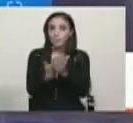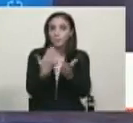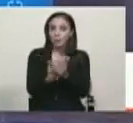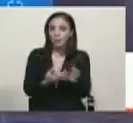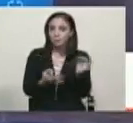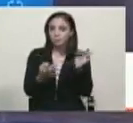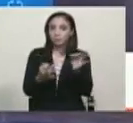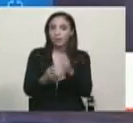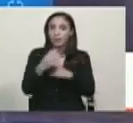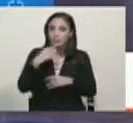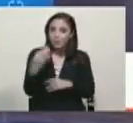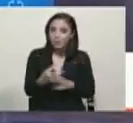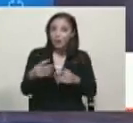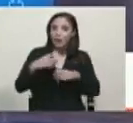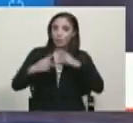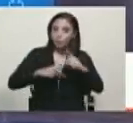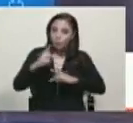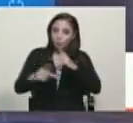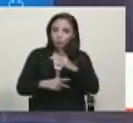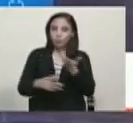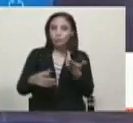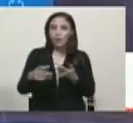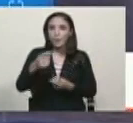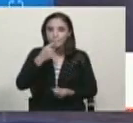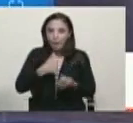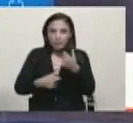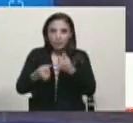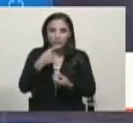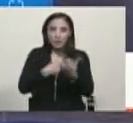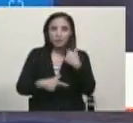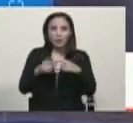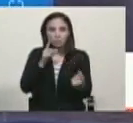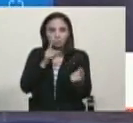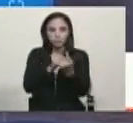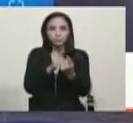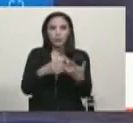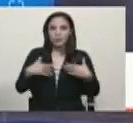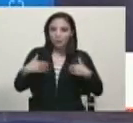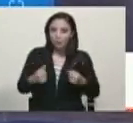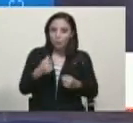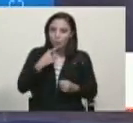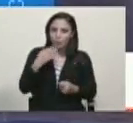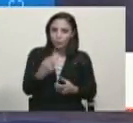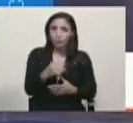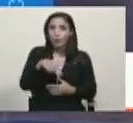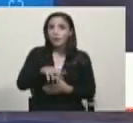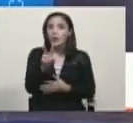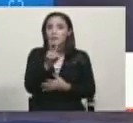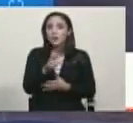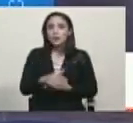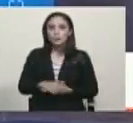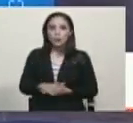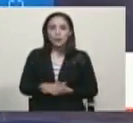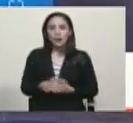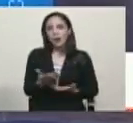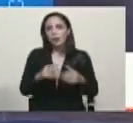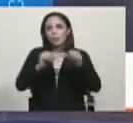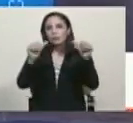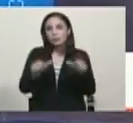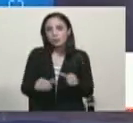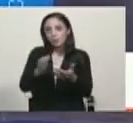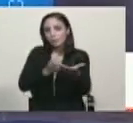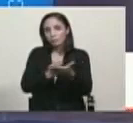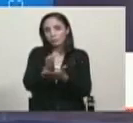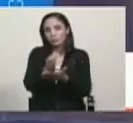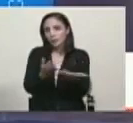para el pueblo, para la atención de la salud, la atención sanitaria. Venezuela tiene un sistema avanzado